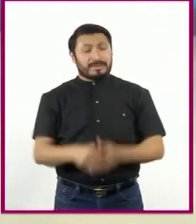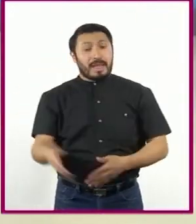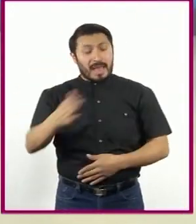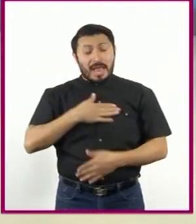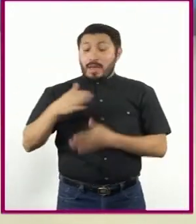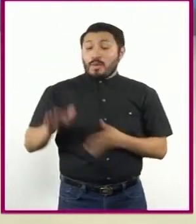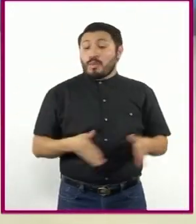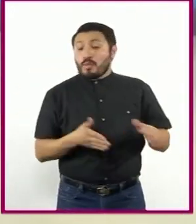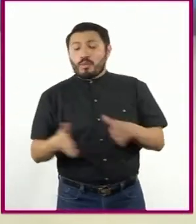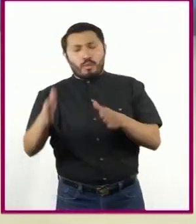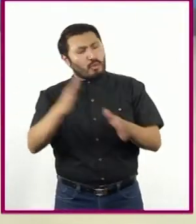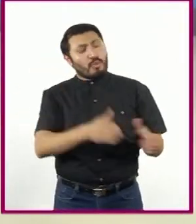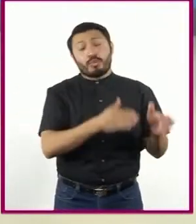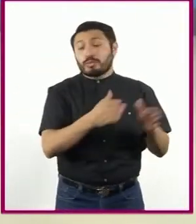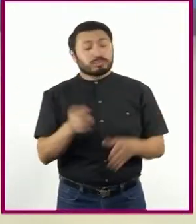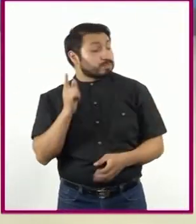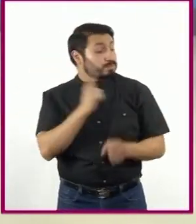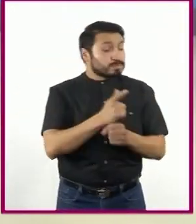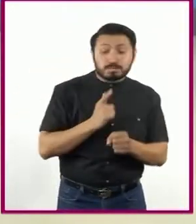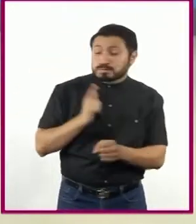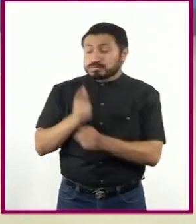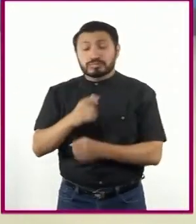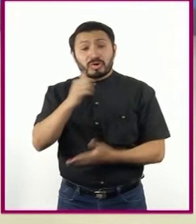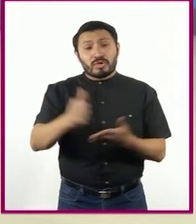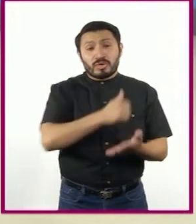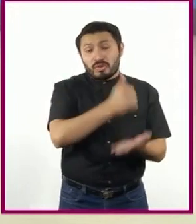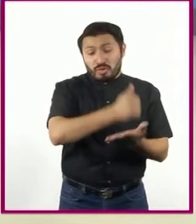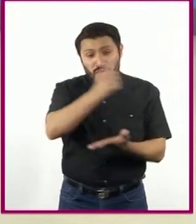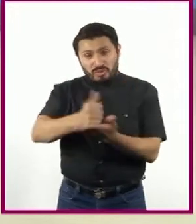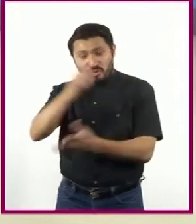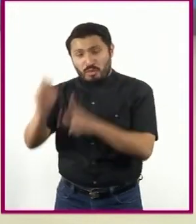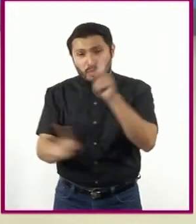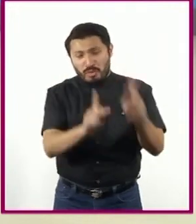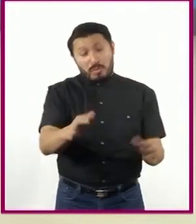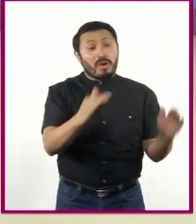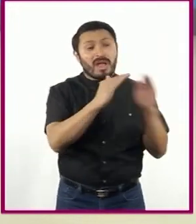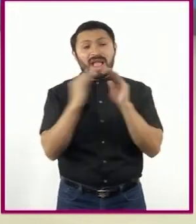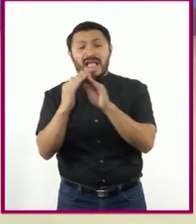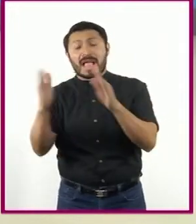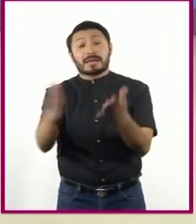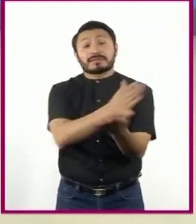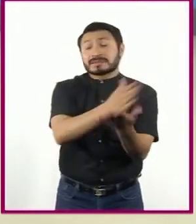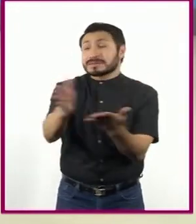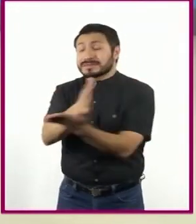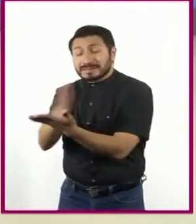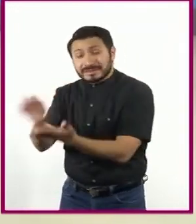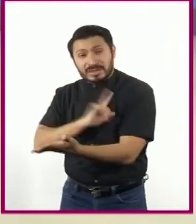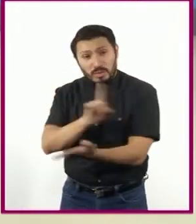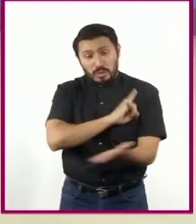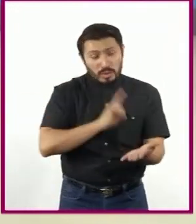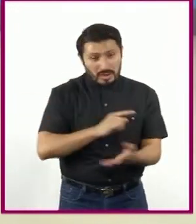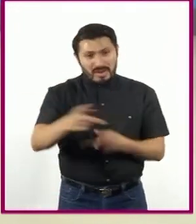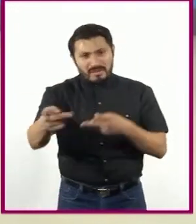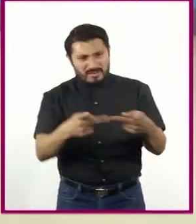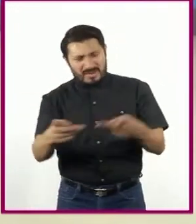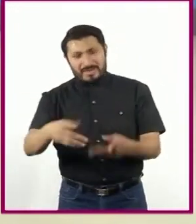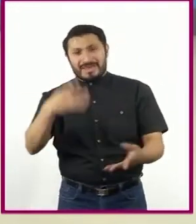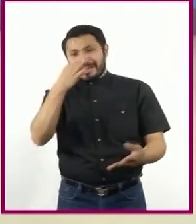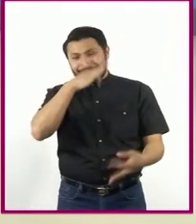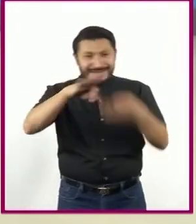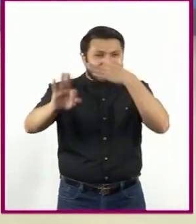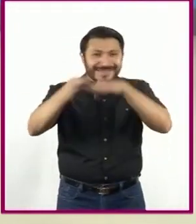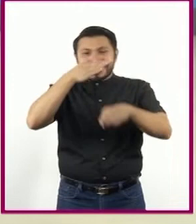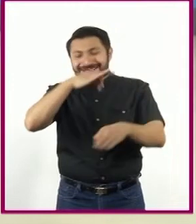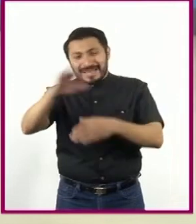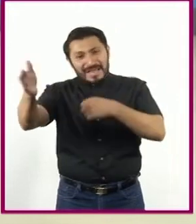camino encontré ciudades, pueblos e incluso casas aisladas, preparadas para festejar la próxima